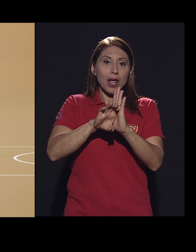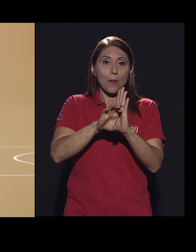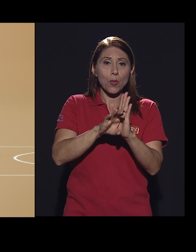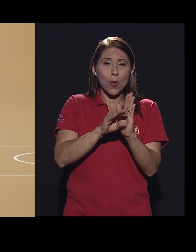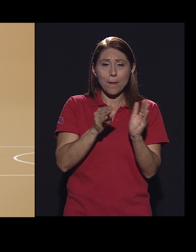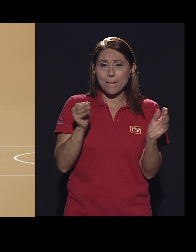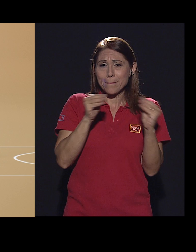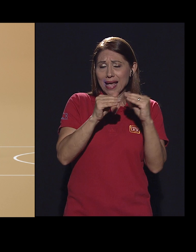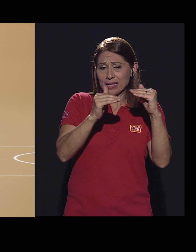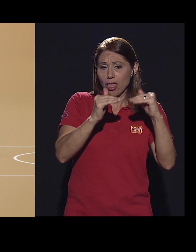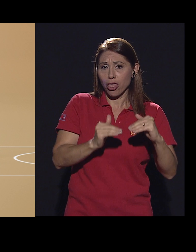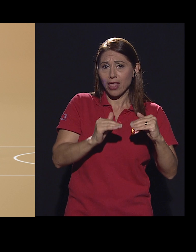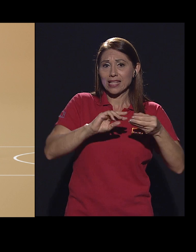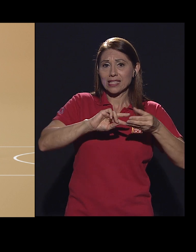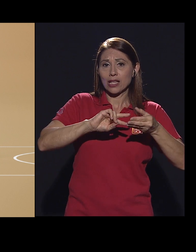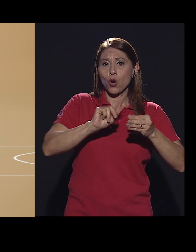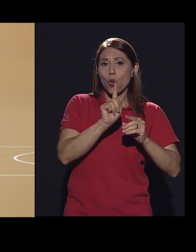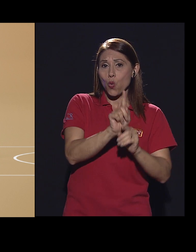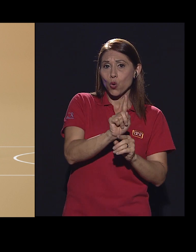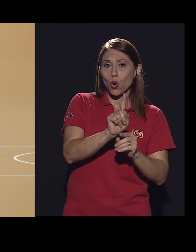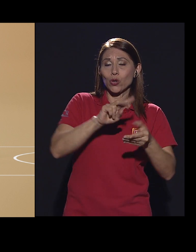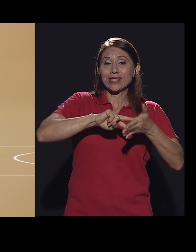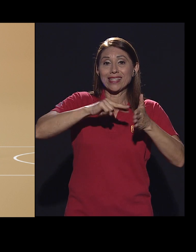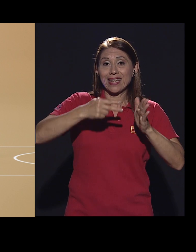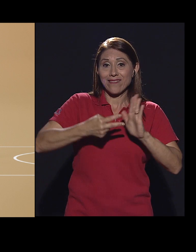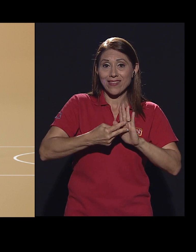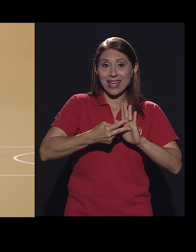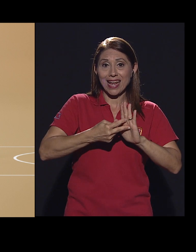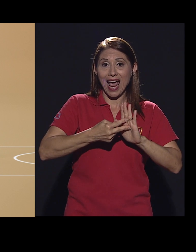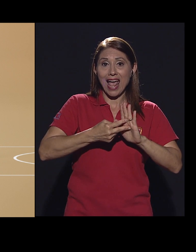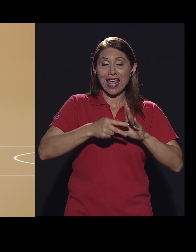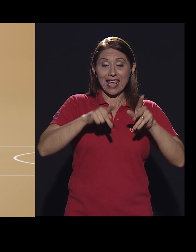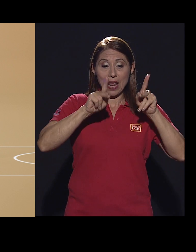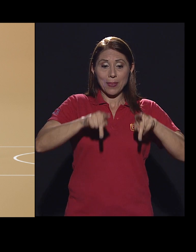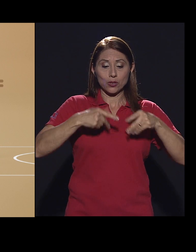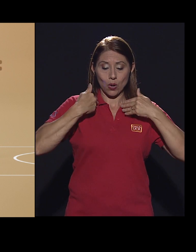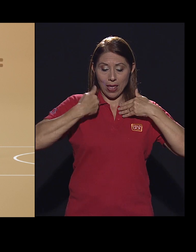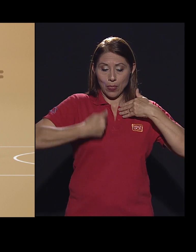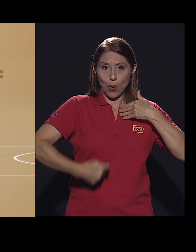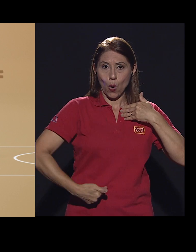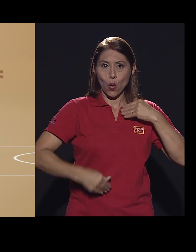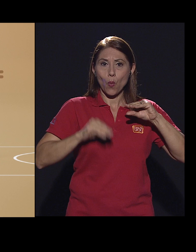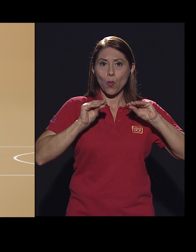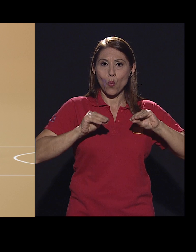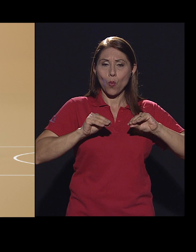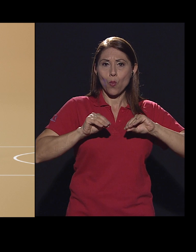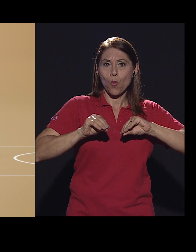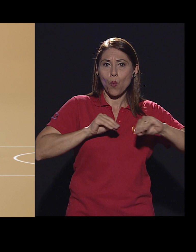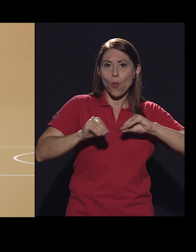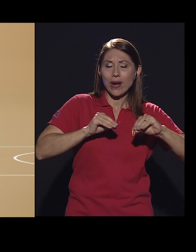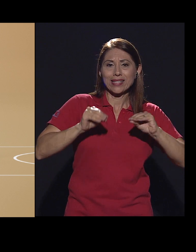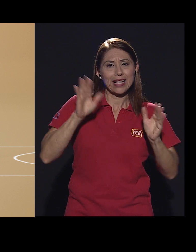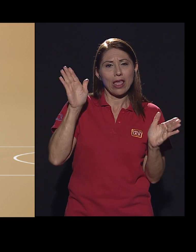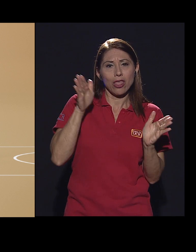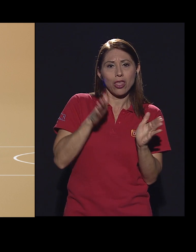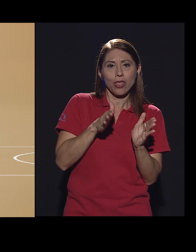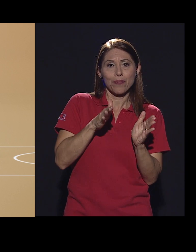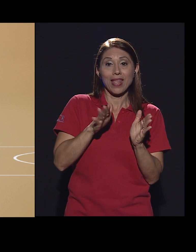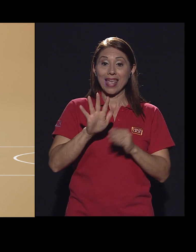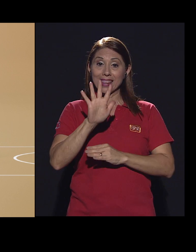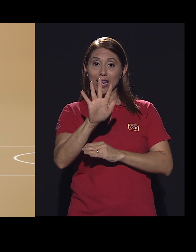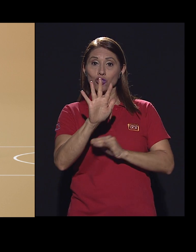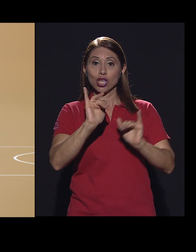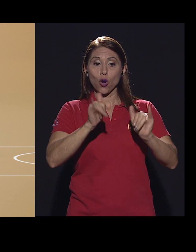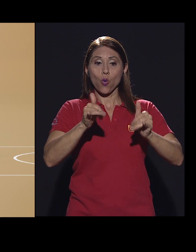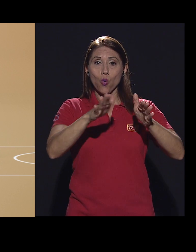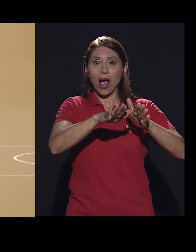un 1, significa que la movilidad o la funcionalidad del tronco es menor. De los 5 jugadores que están en juego, tengan